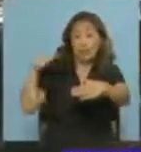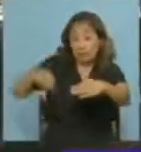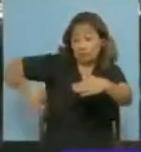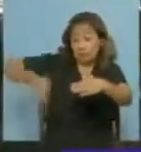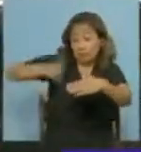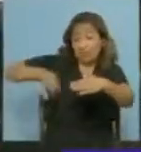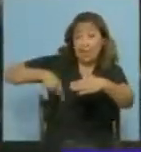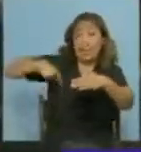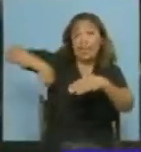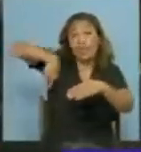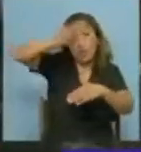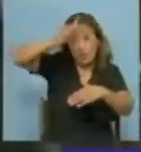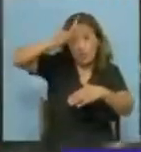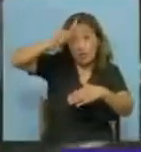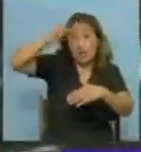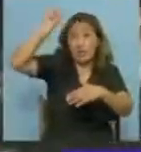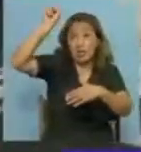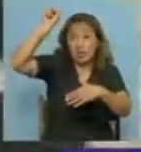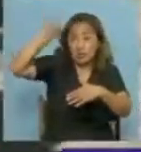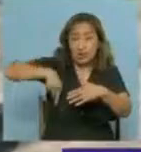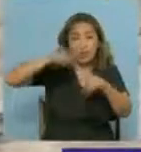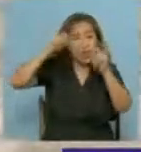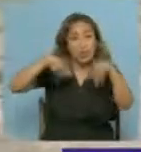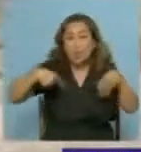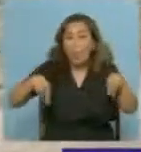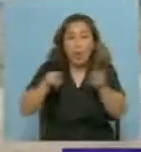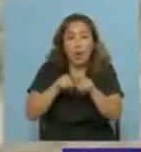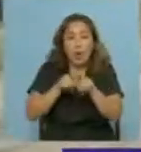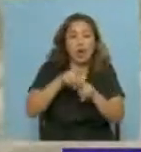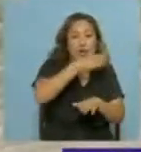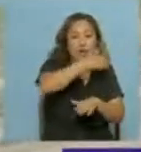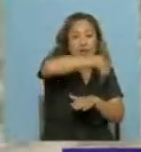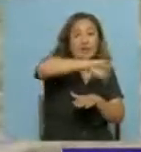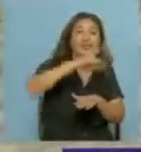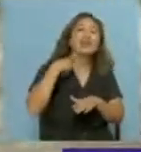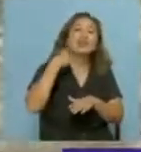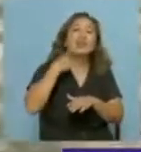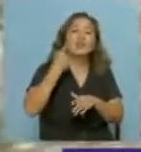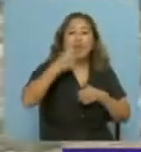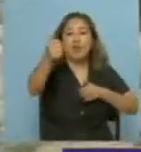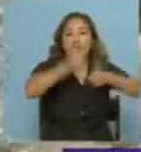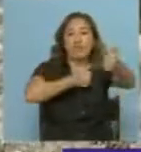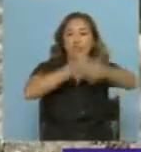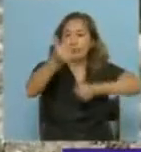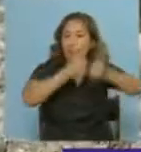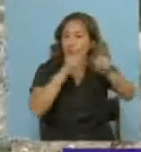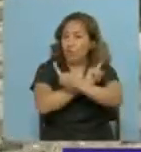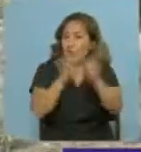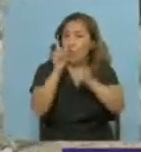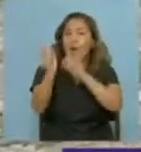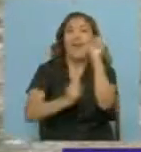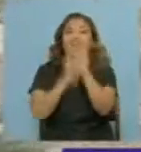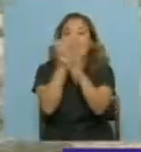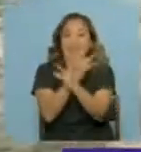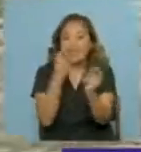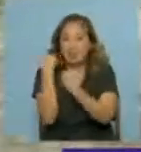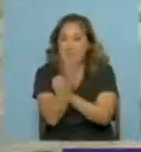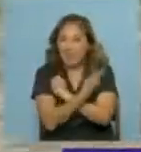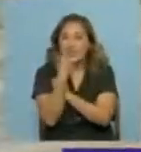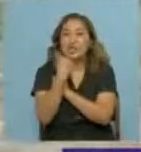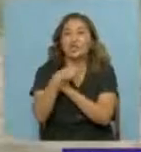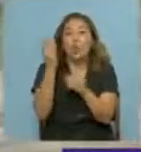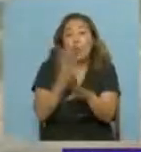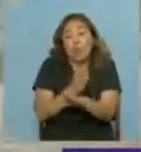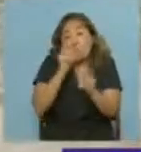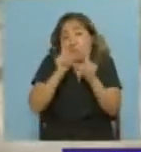de norte a sur. Lo mismo sucede ahora con la avenida España, no es doble mano hasta que finalicen las obras o la